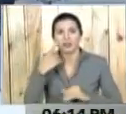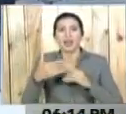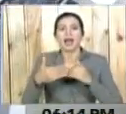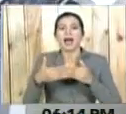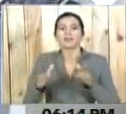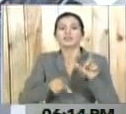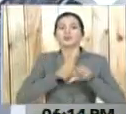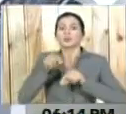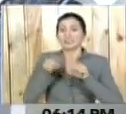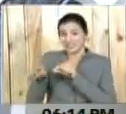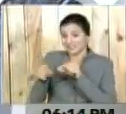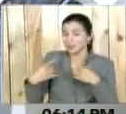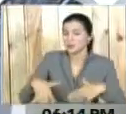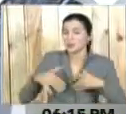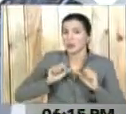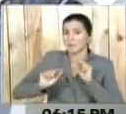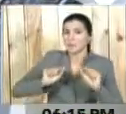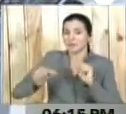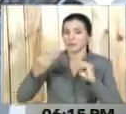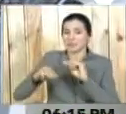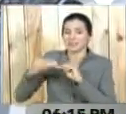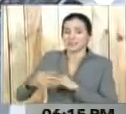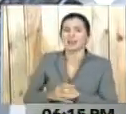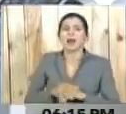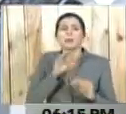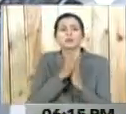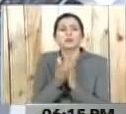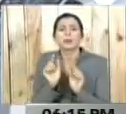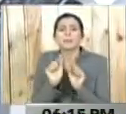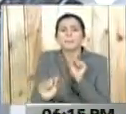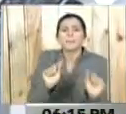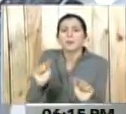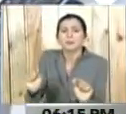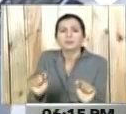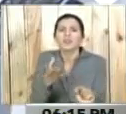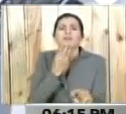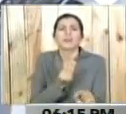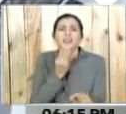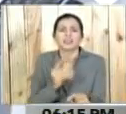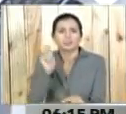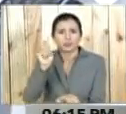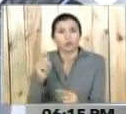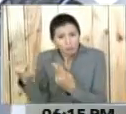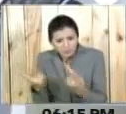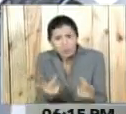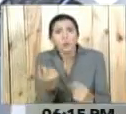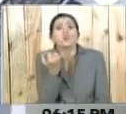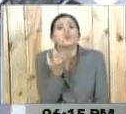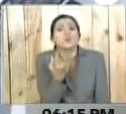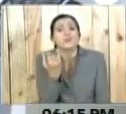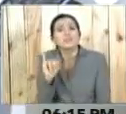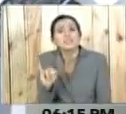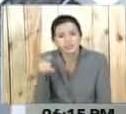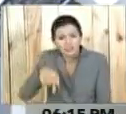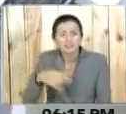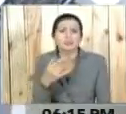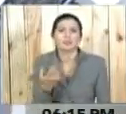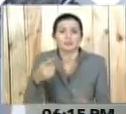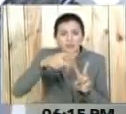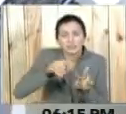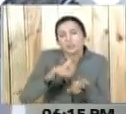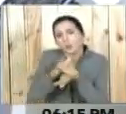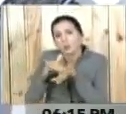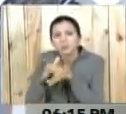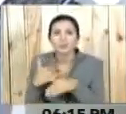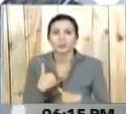Fíjense, hablando de tirapiedrismo político, hoy Freddy Guevara, yo lo traje a BTV a una entrevista. Cuando, me disculpa,